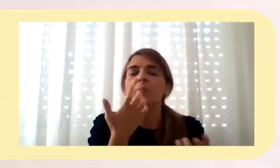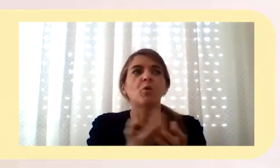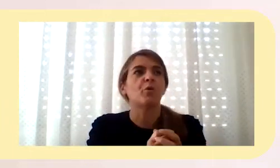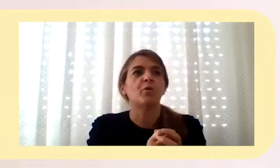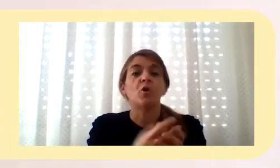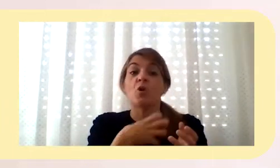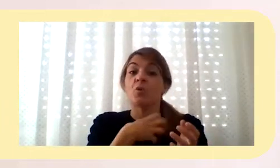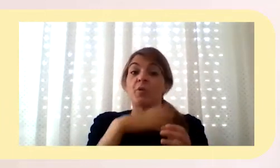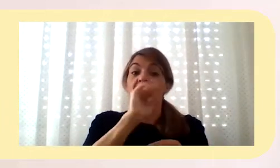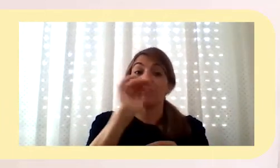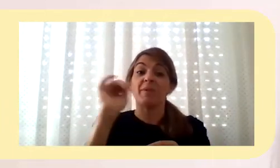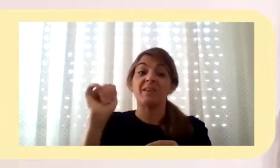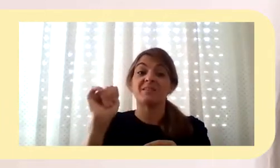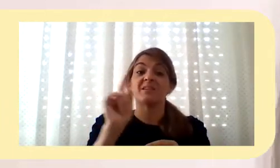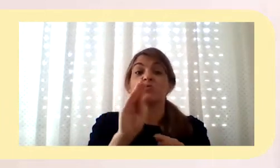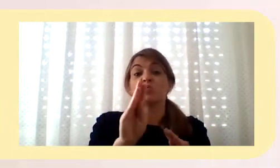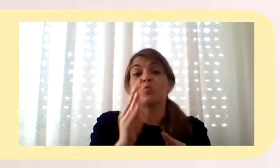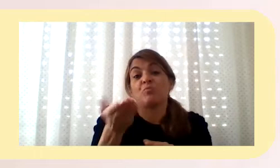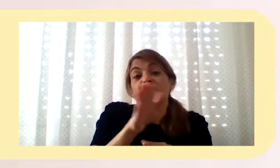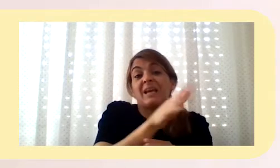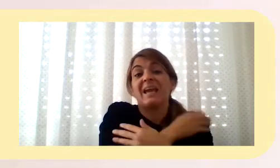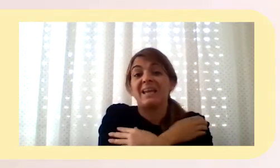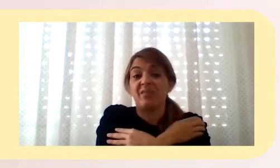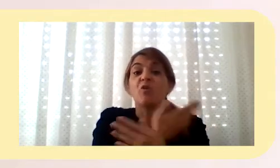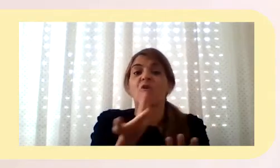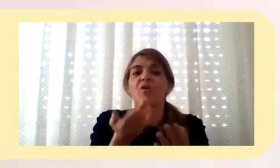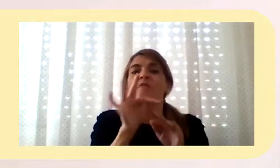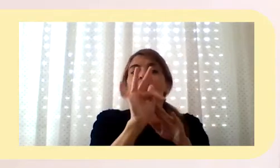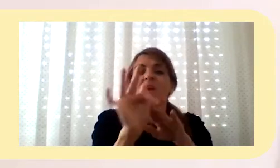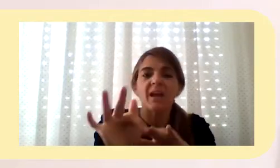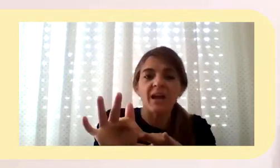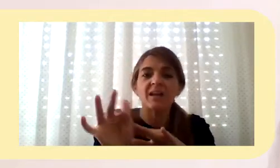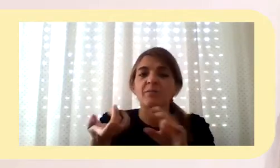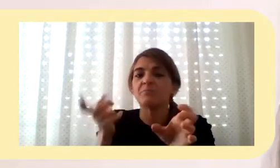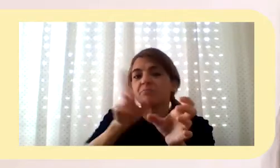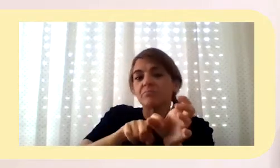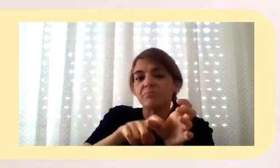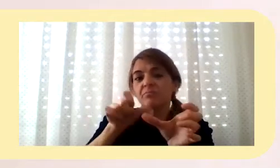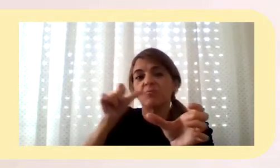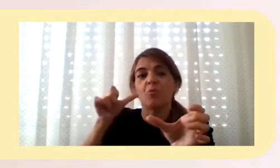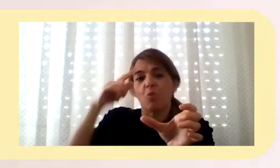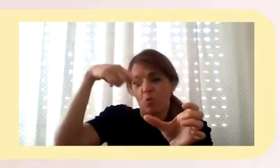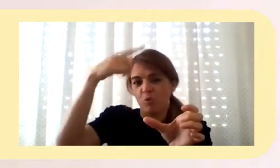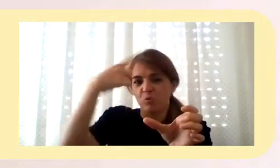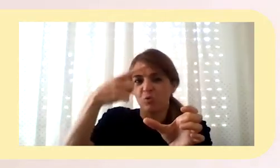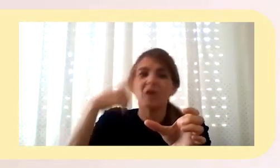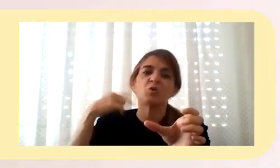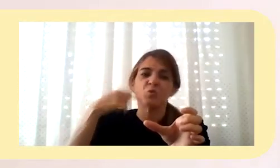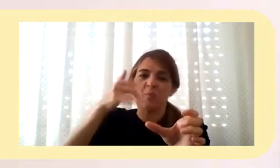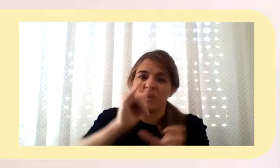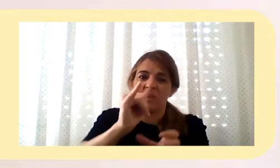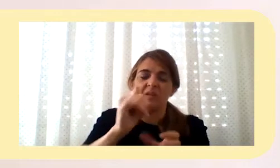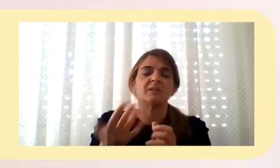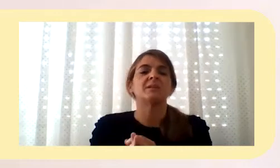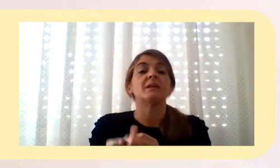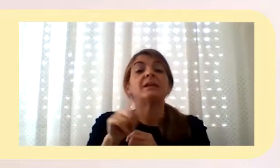despedirse de sus seres queridos ni participar en los rituales funerarios conforme a las pautas culturales, pero, por ejemplo, en lo que